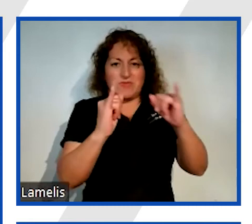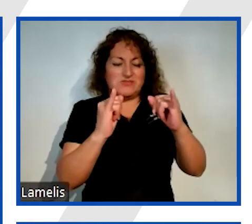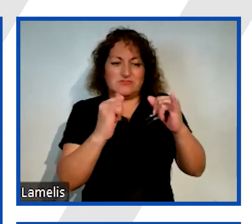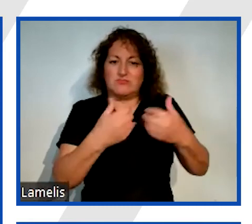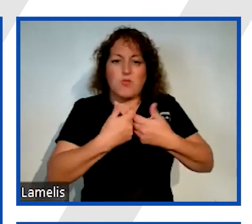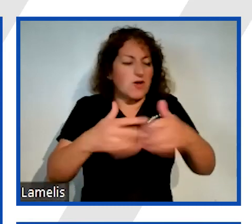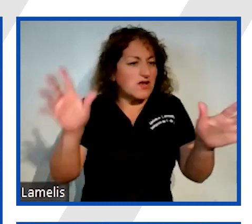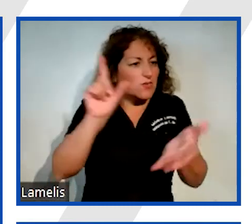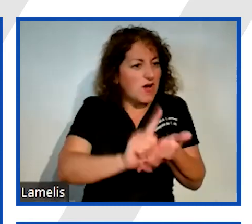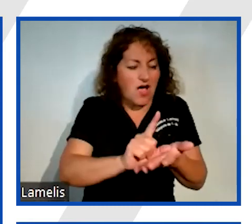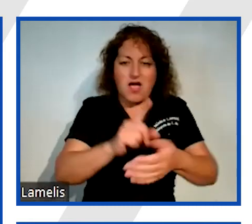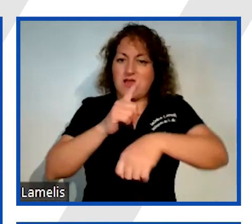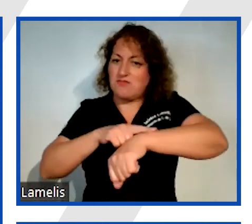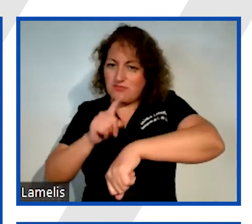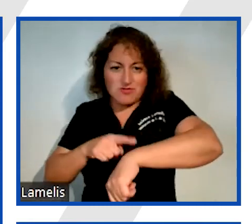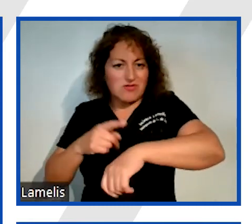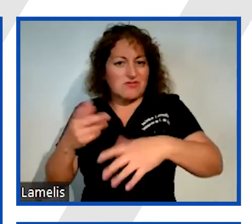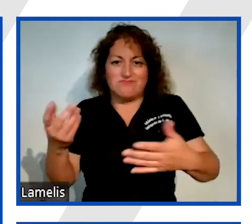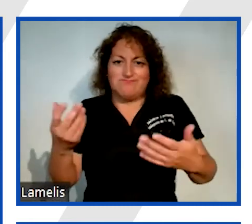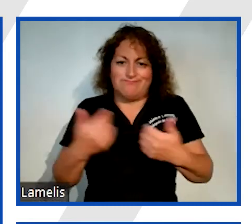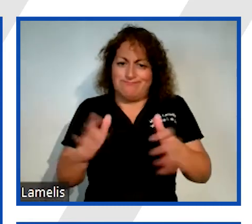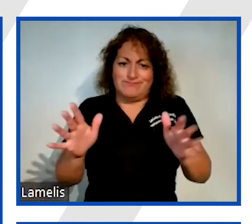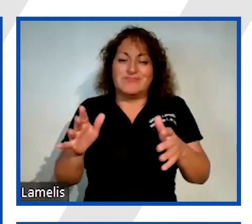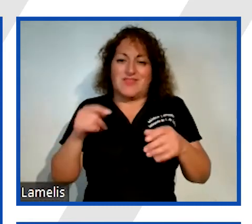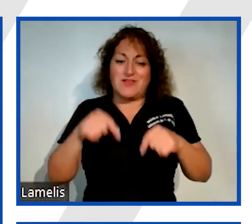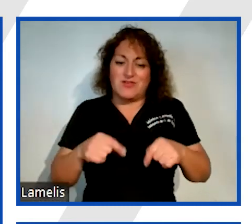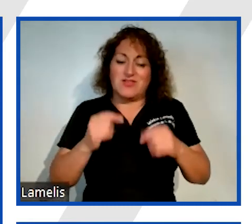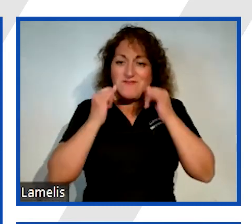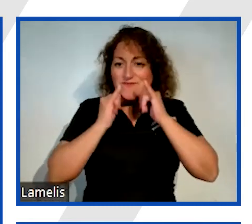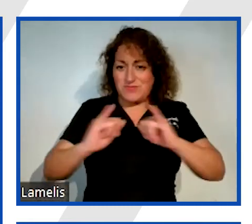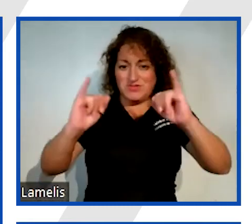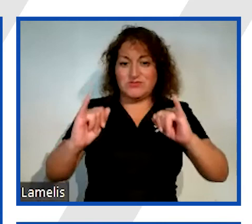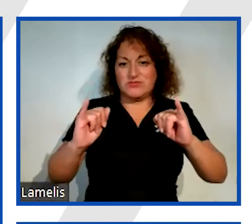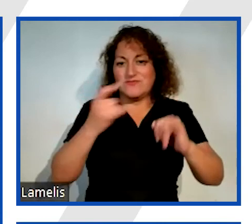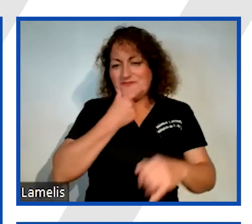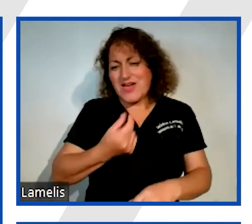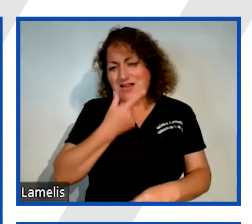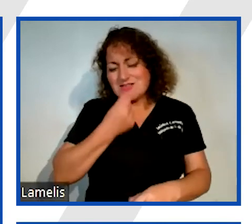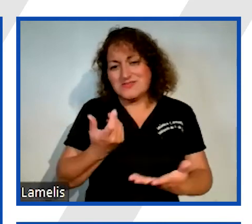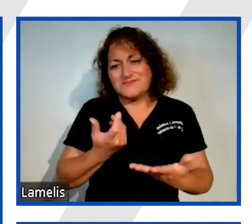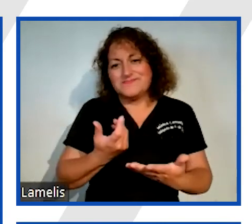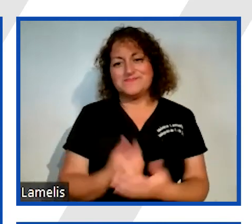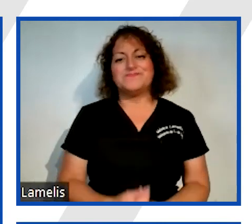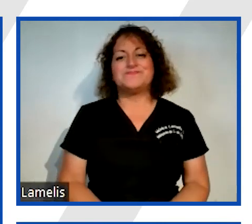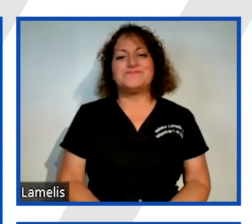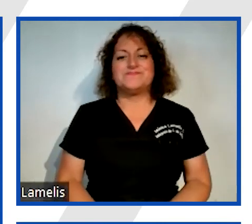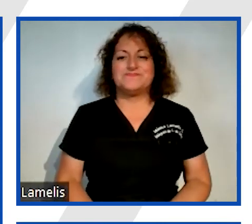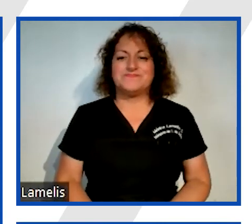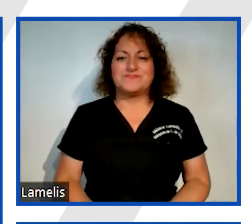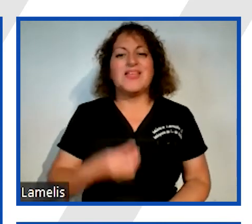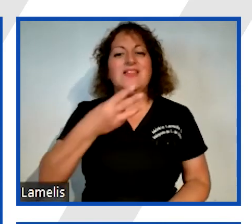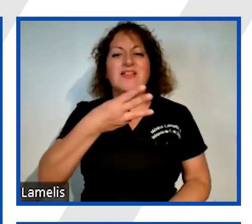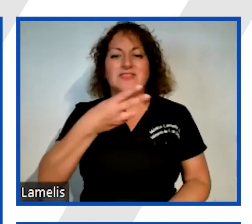a cualquier hora lo tenemos disponible y eso es lo que le llamamos ahora la revolución informática si se dan cuenta esto pasó desde hace